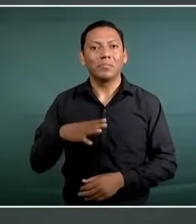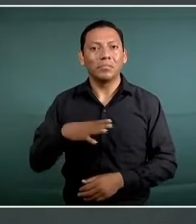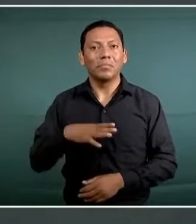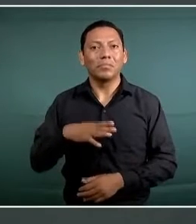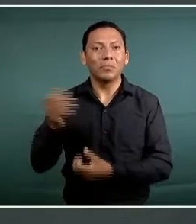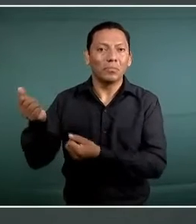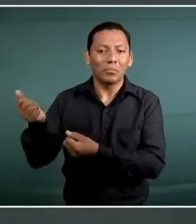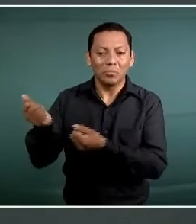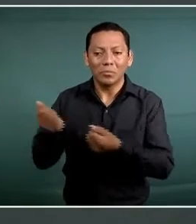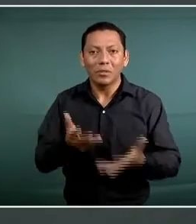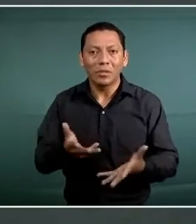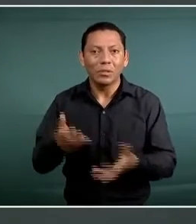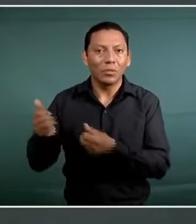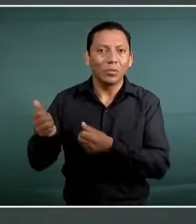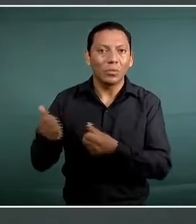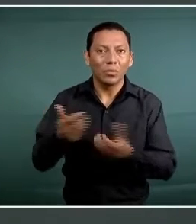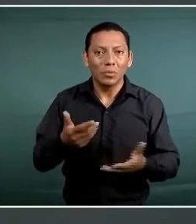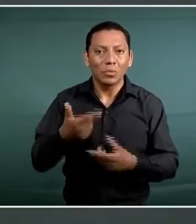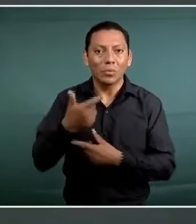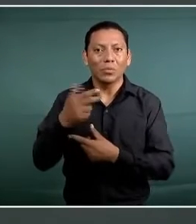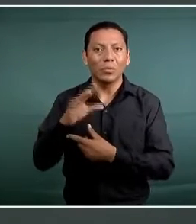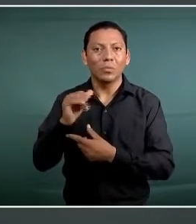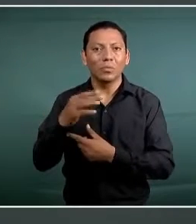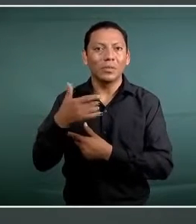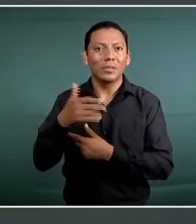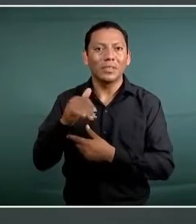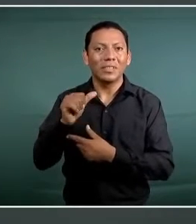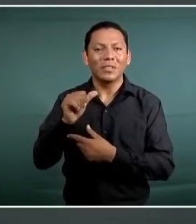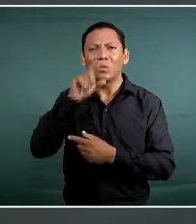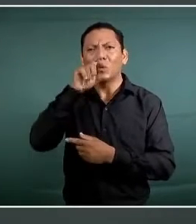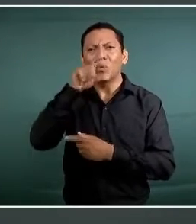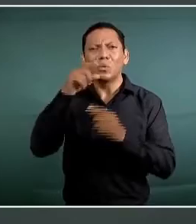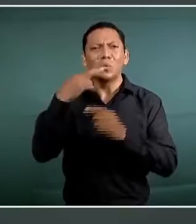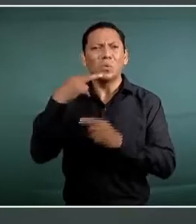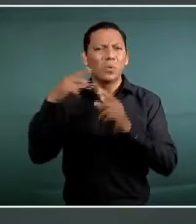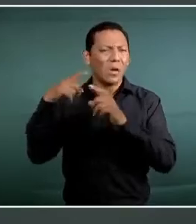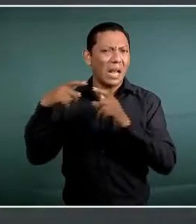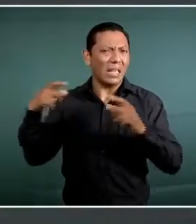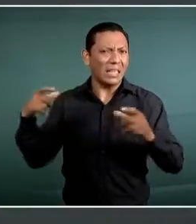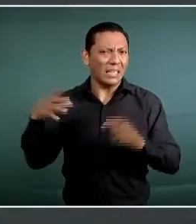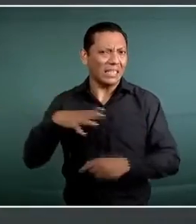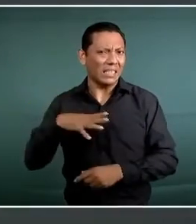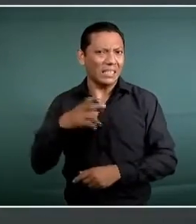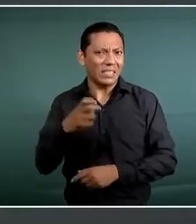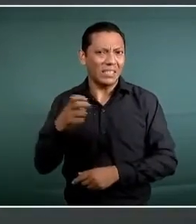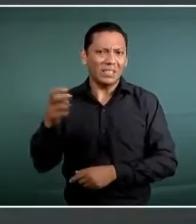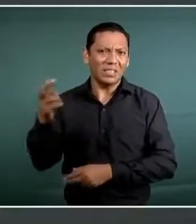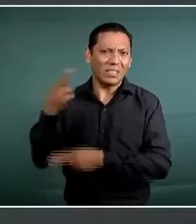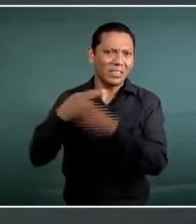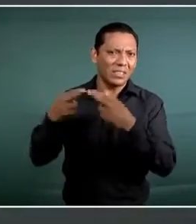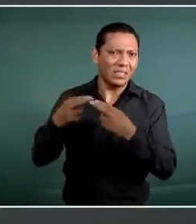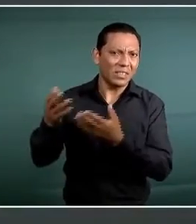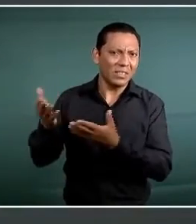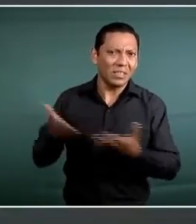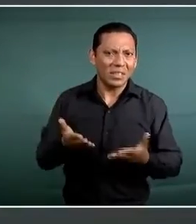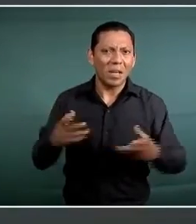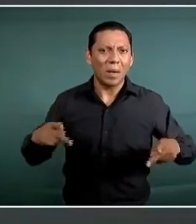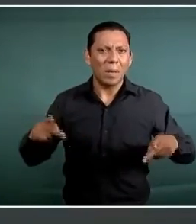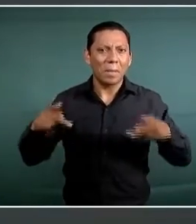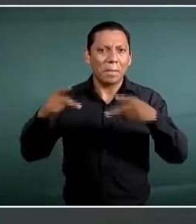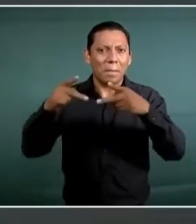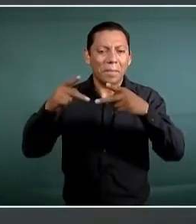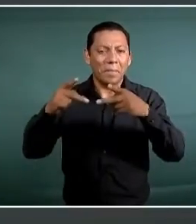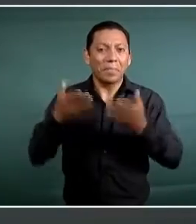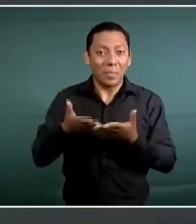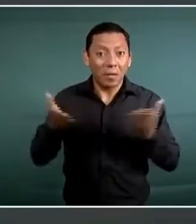trajeron guacamayas, se adaptaron y regresaron a Palenque.